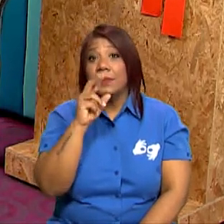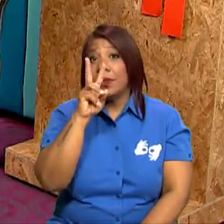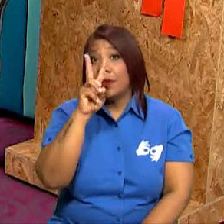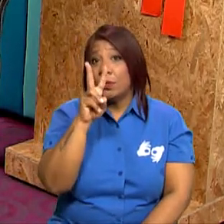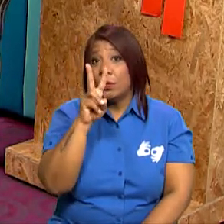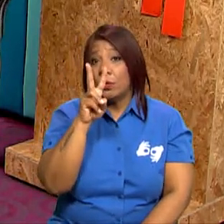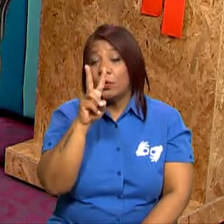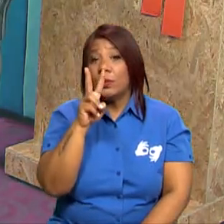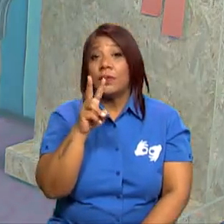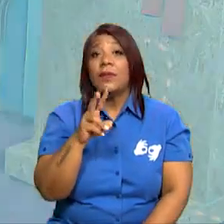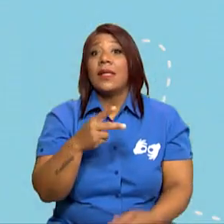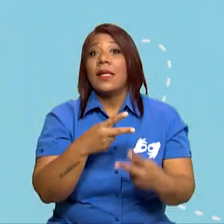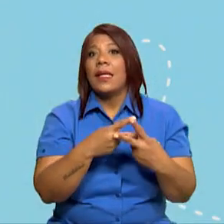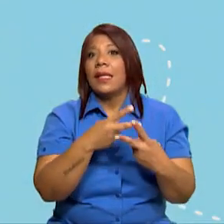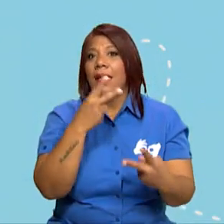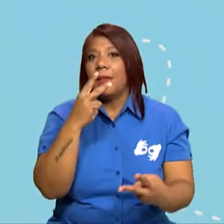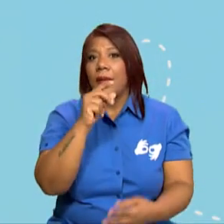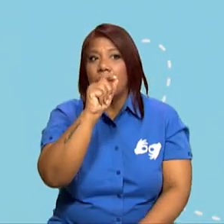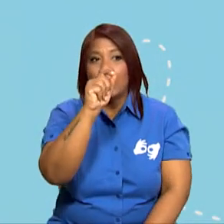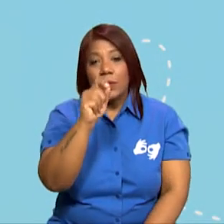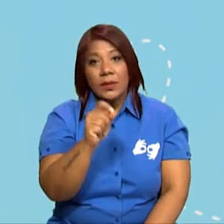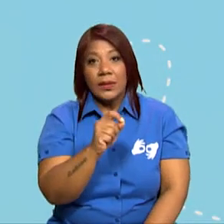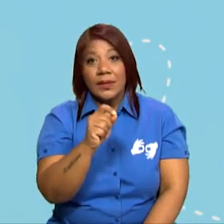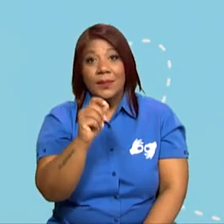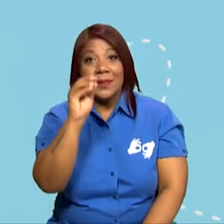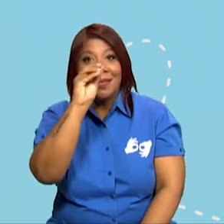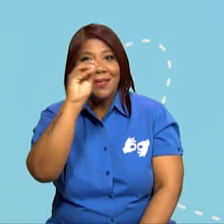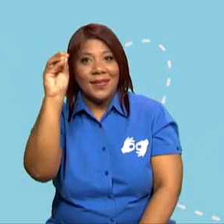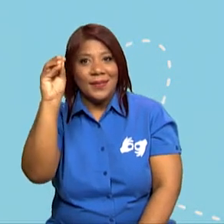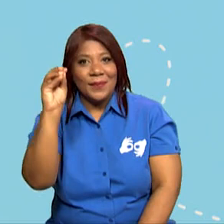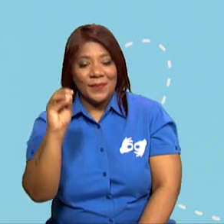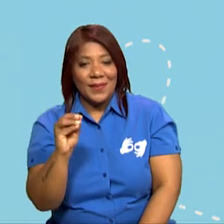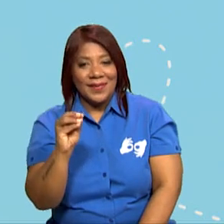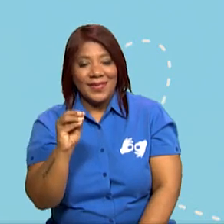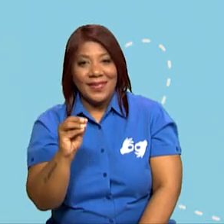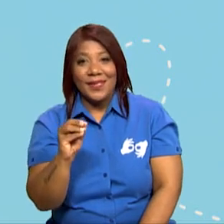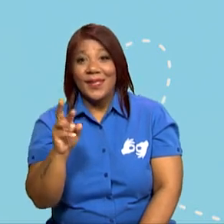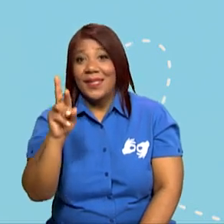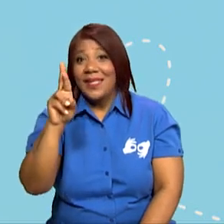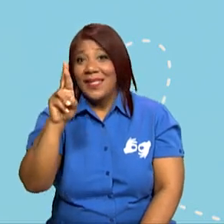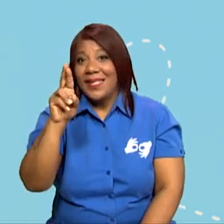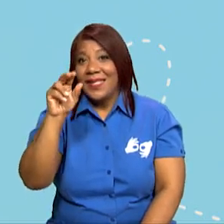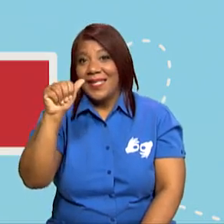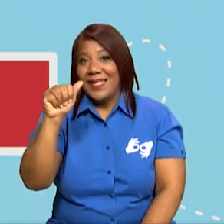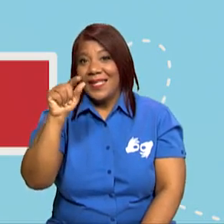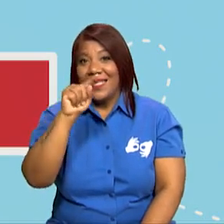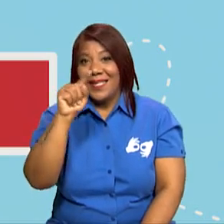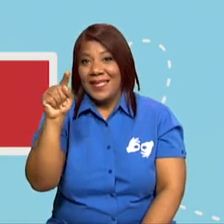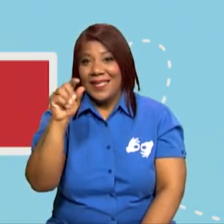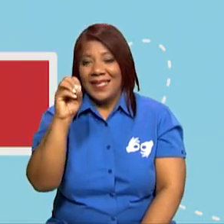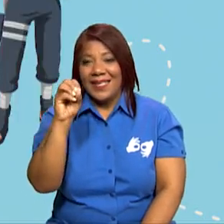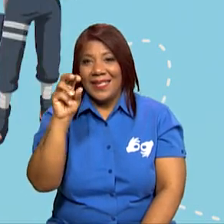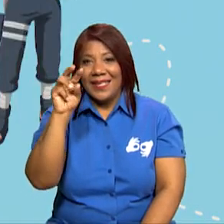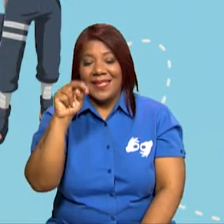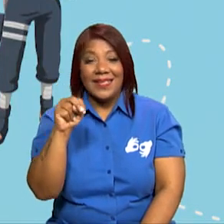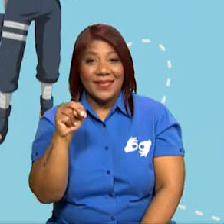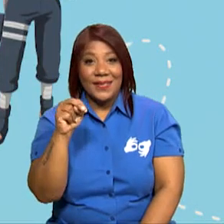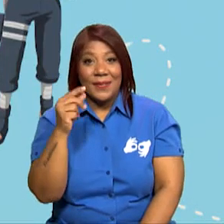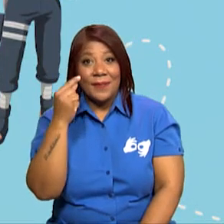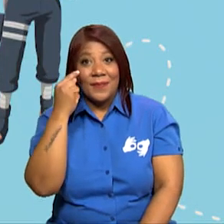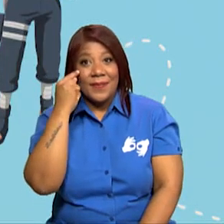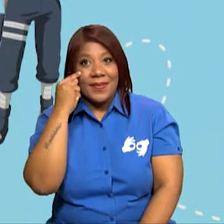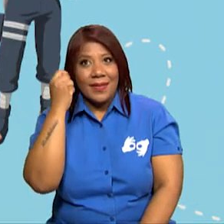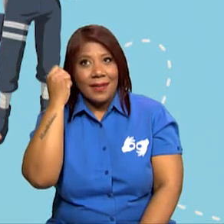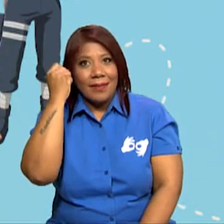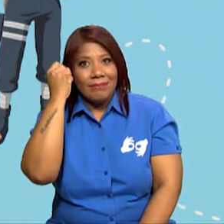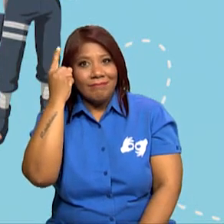de la razón y también tanto por ciento. ¿Estás listo? Sí, maestra. Muy bien. Porque en la sección de Comprende vamos